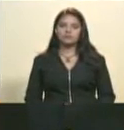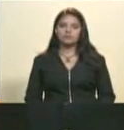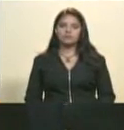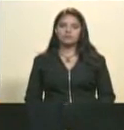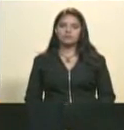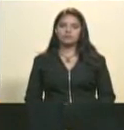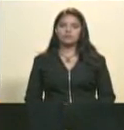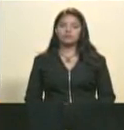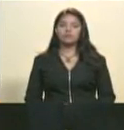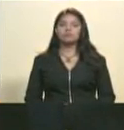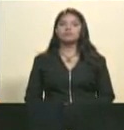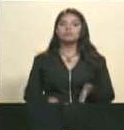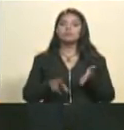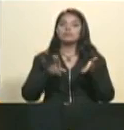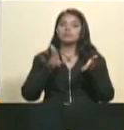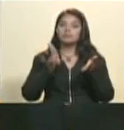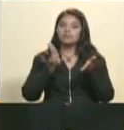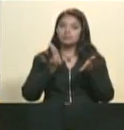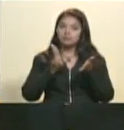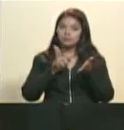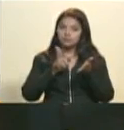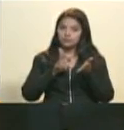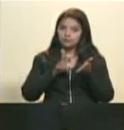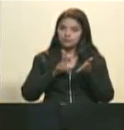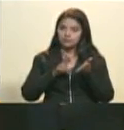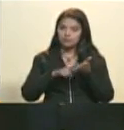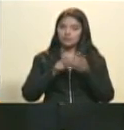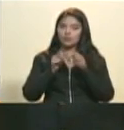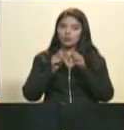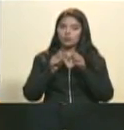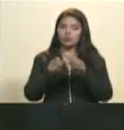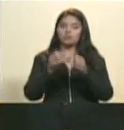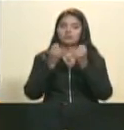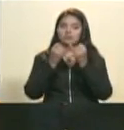que garantizar la independencia nacional,